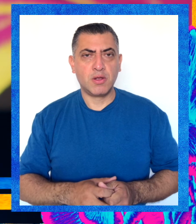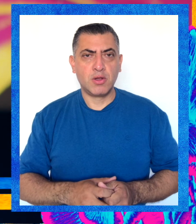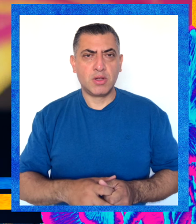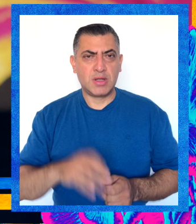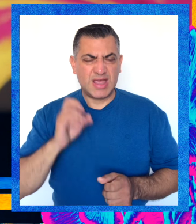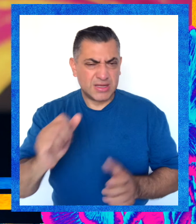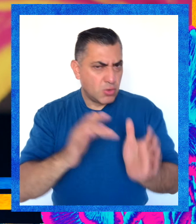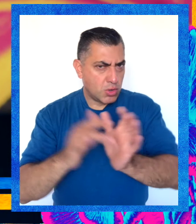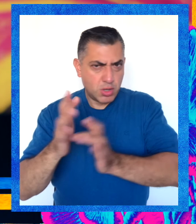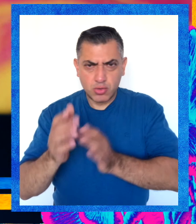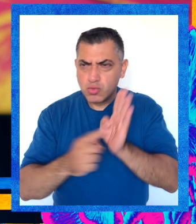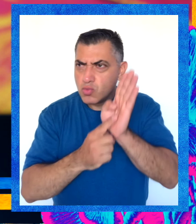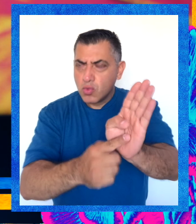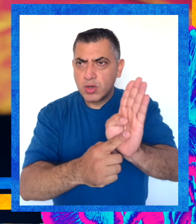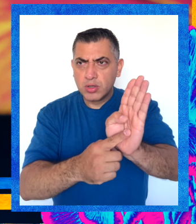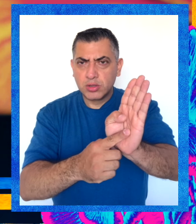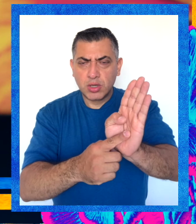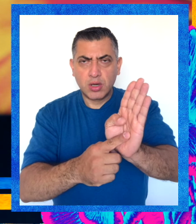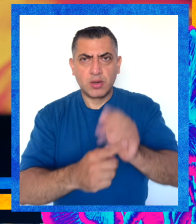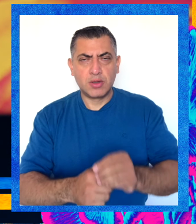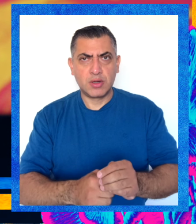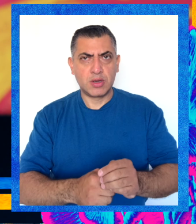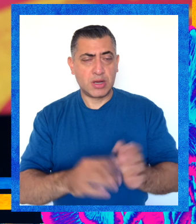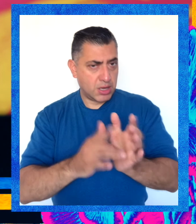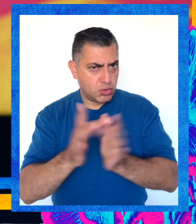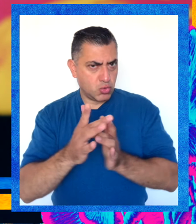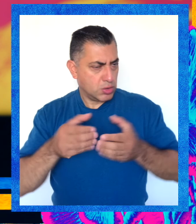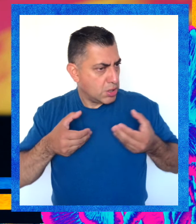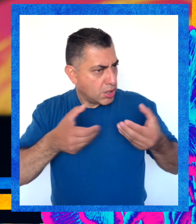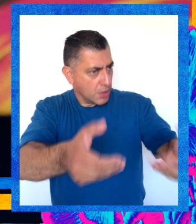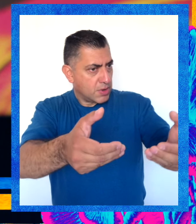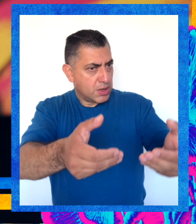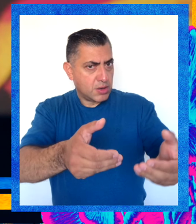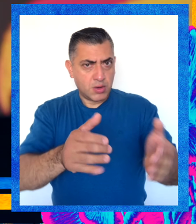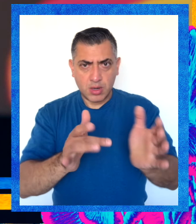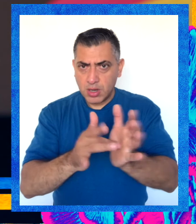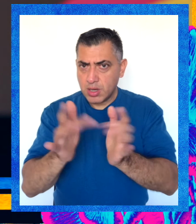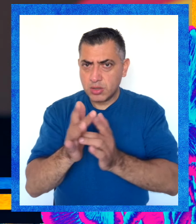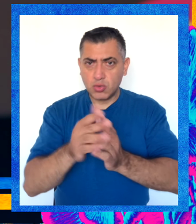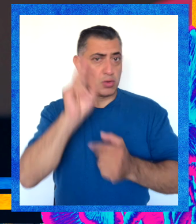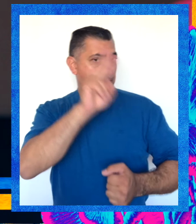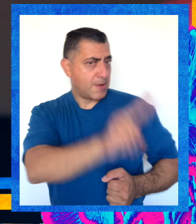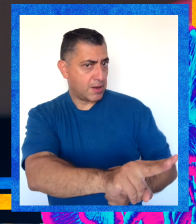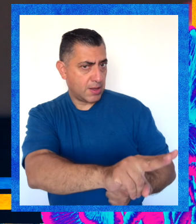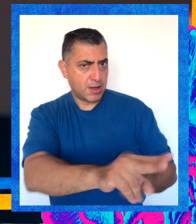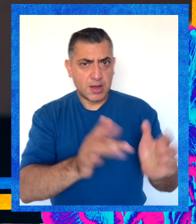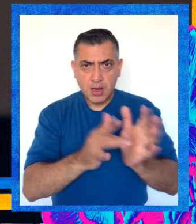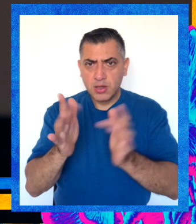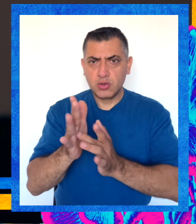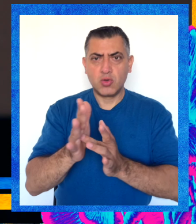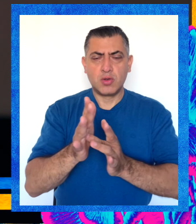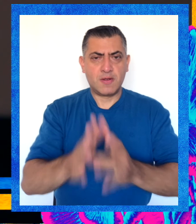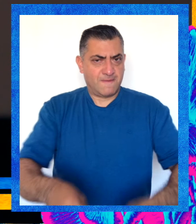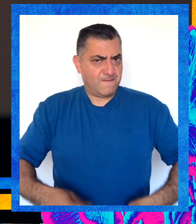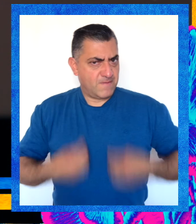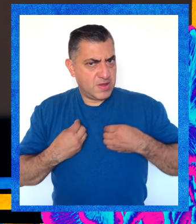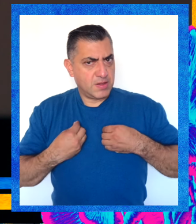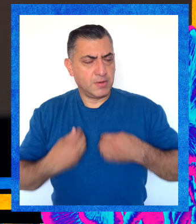porque lo que está enseñando jesús es que él es el camino él es la verdad y él es